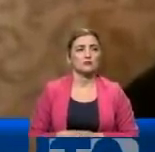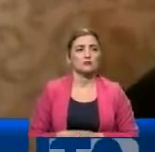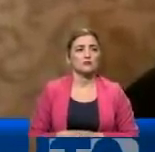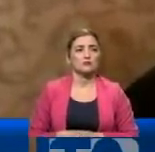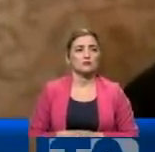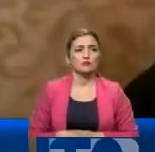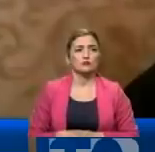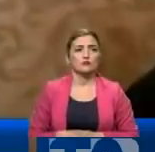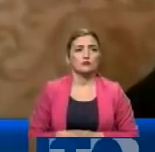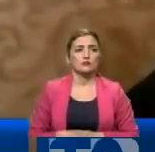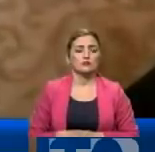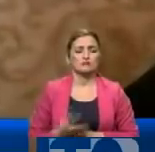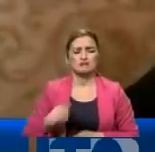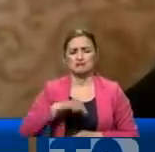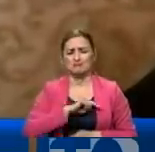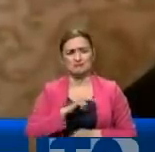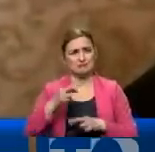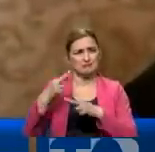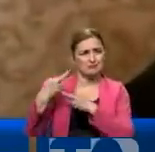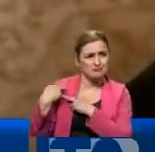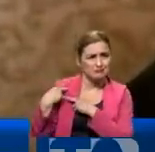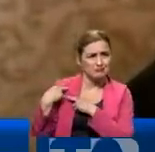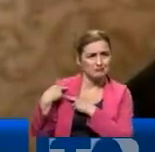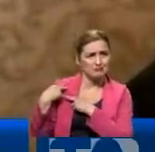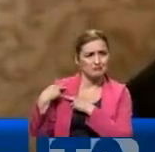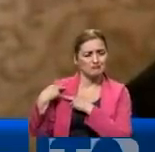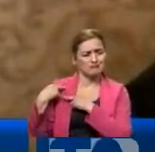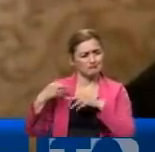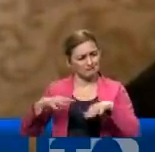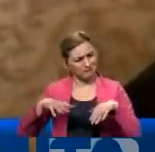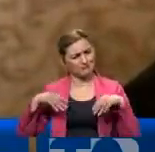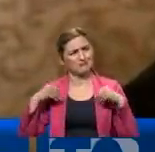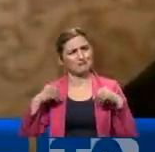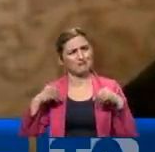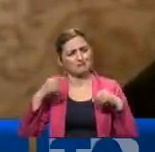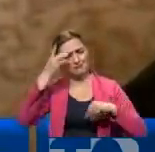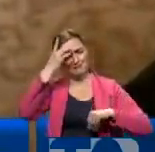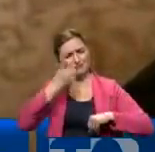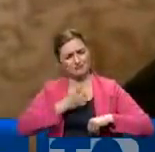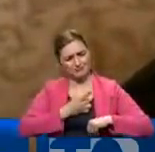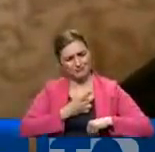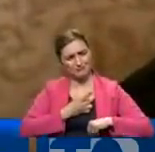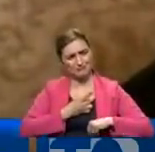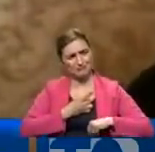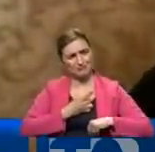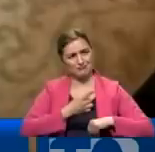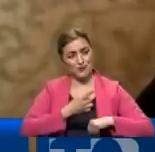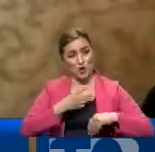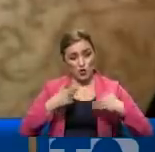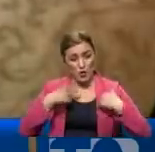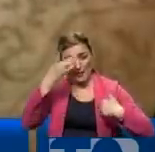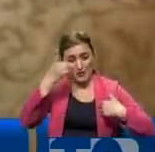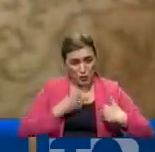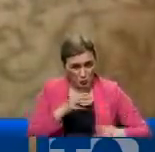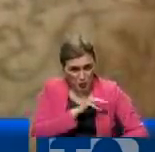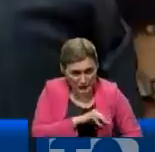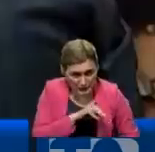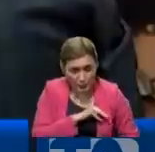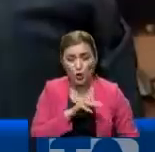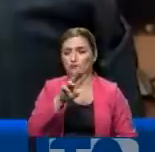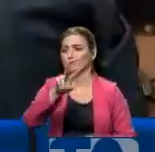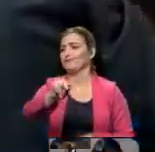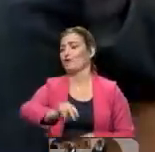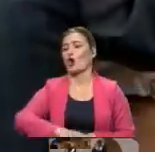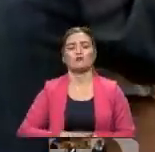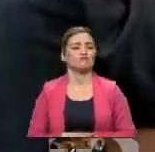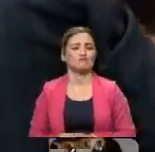que nos compete asumir las consecuencias de una decisión que nosotros no tomamos.